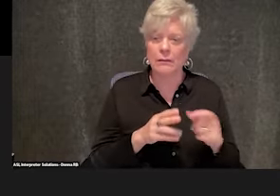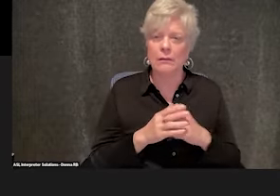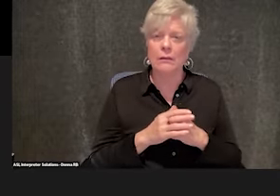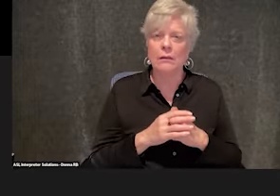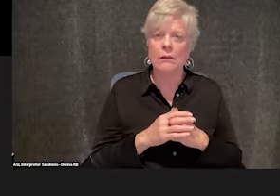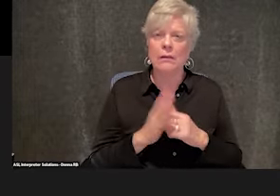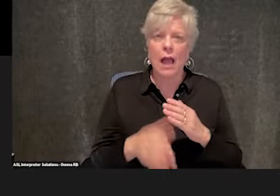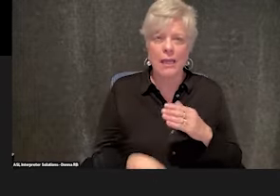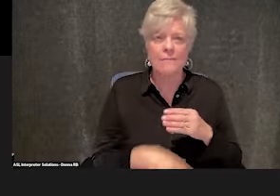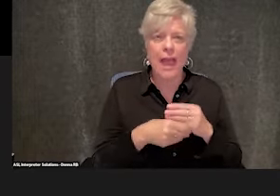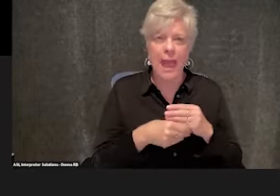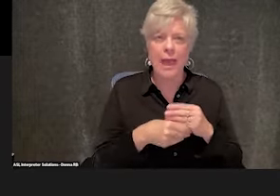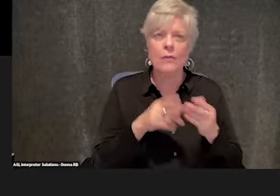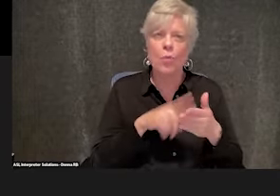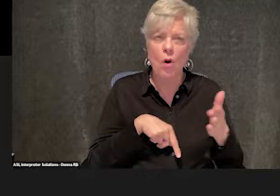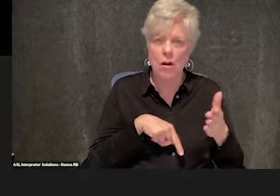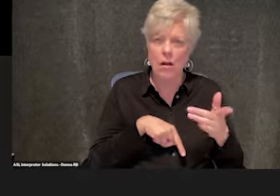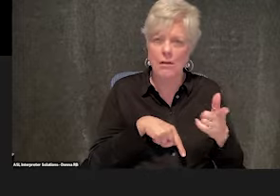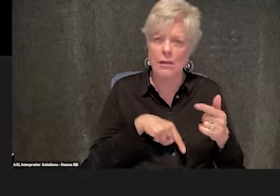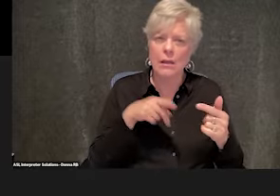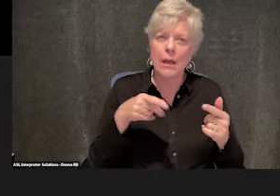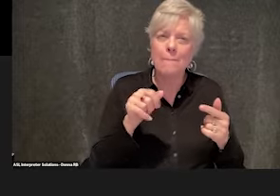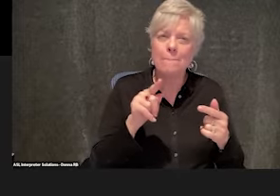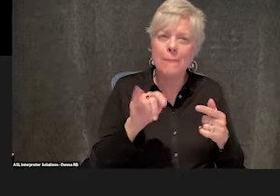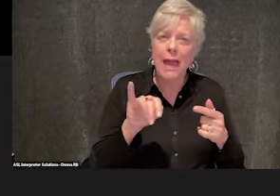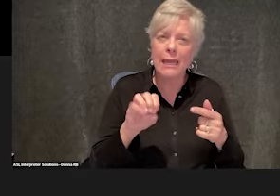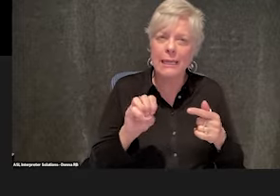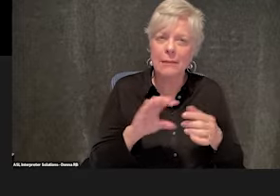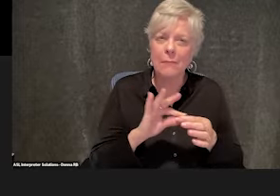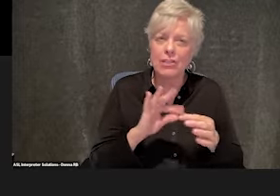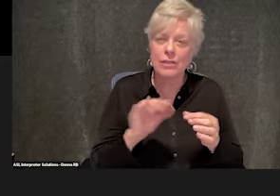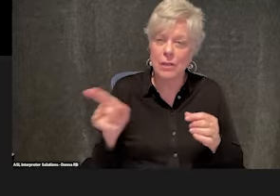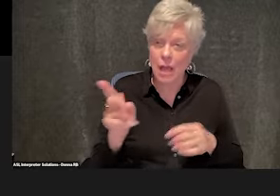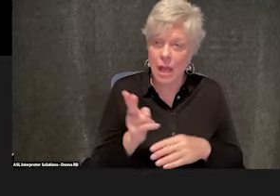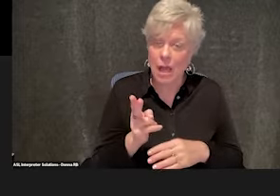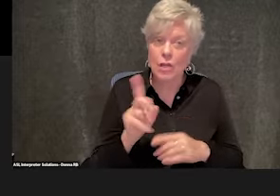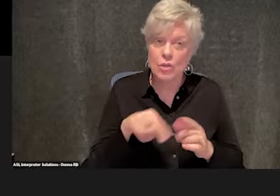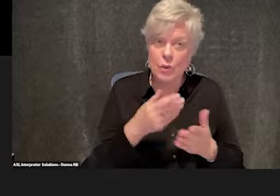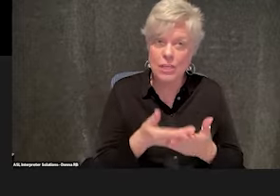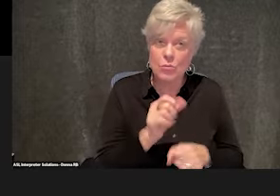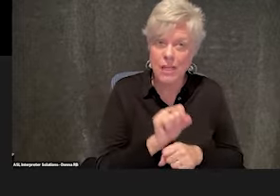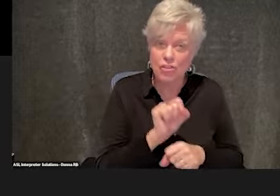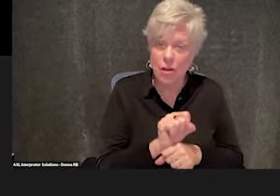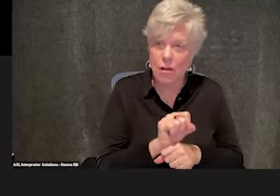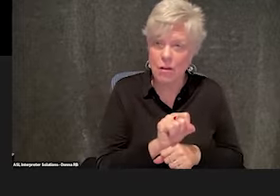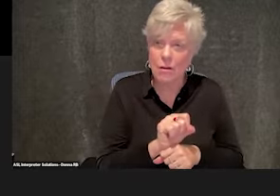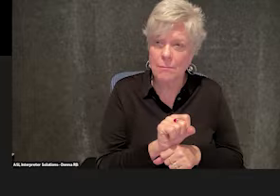de hecho, mi mamá tiene otro trabajo, pero trabaja en el mismo lugar. donde yo voy, entonces puedo ir con